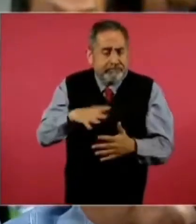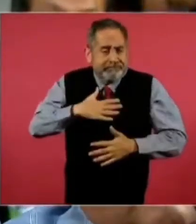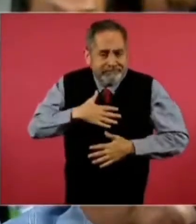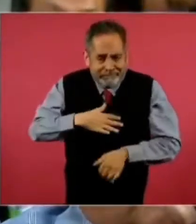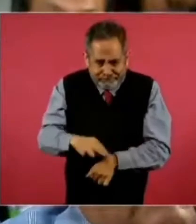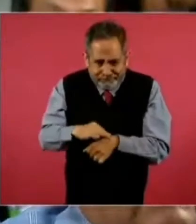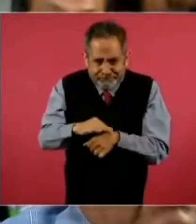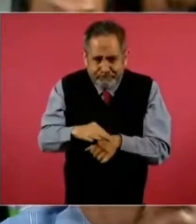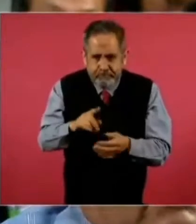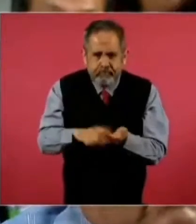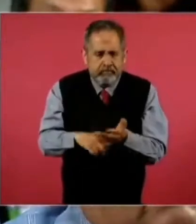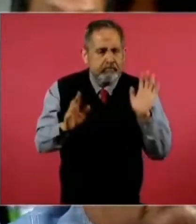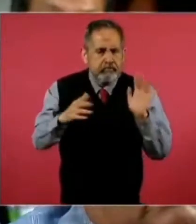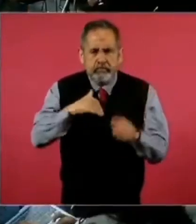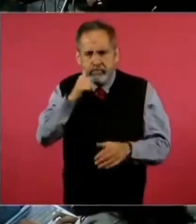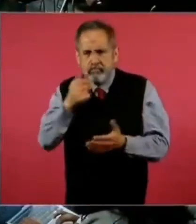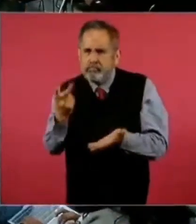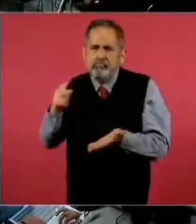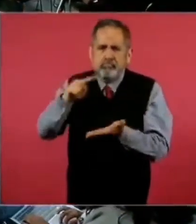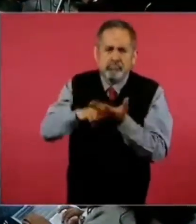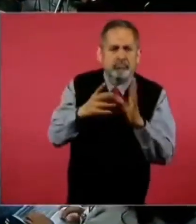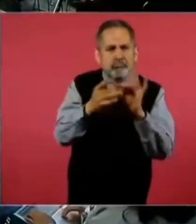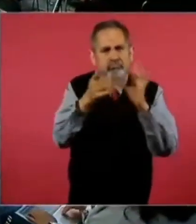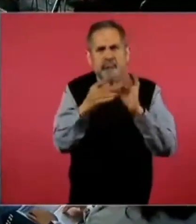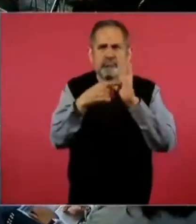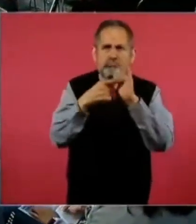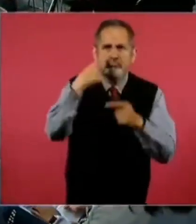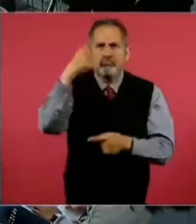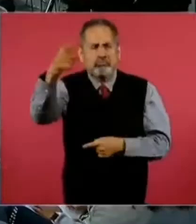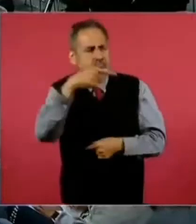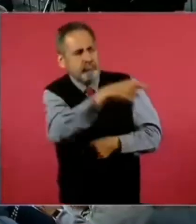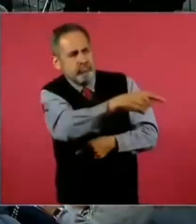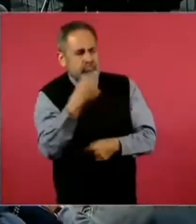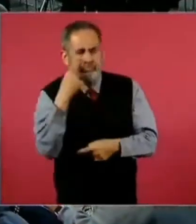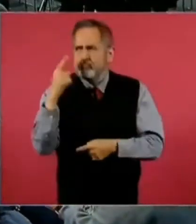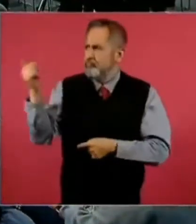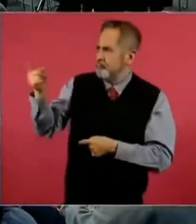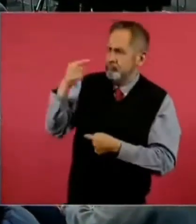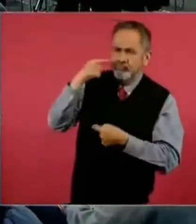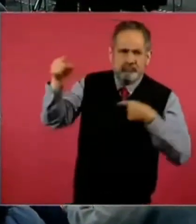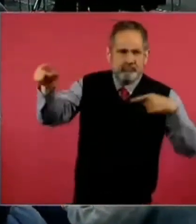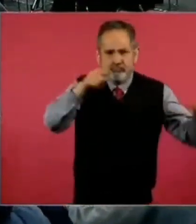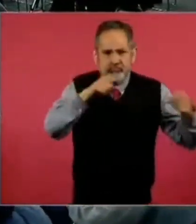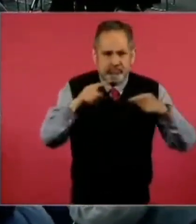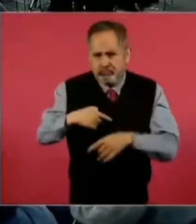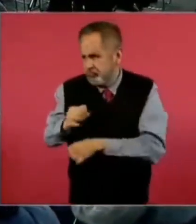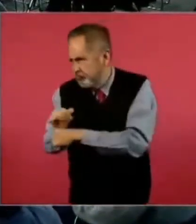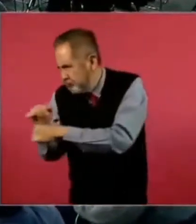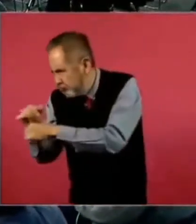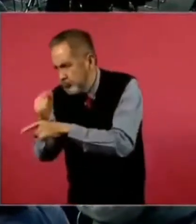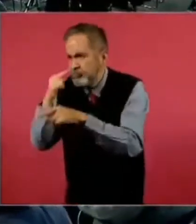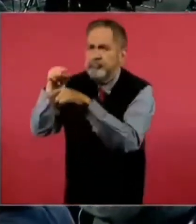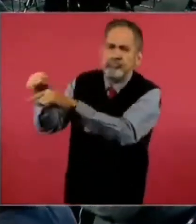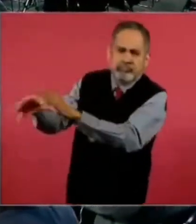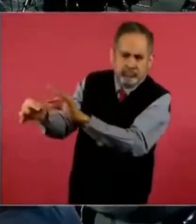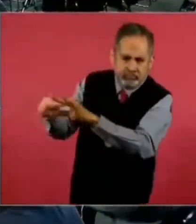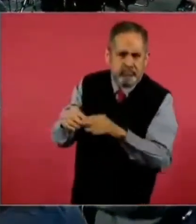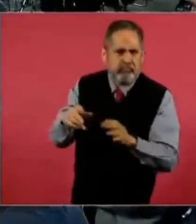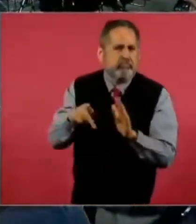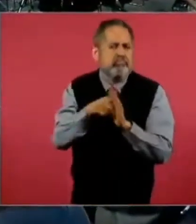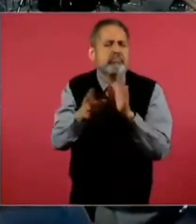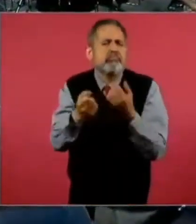porque generalmente cuando he venido aquí a exponer han sido casos de donde yo reporteo, yo investigo periodismo social y